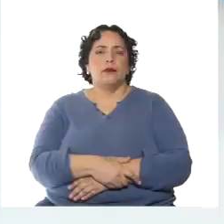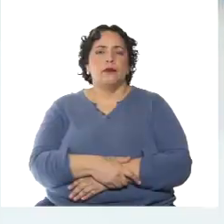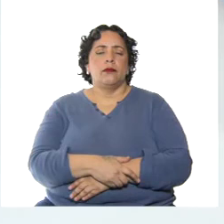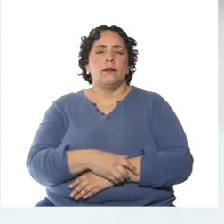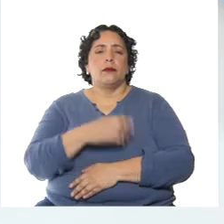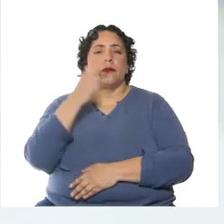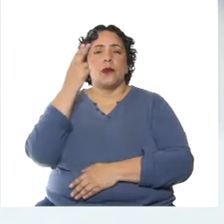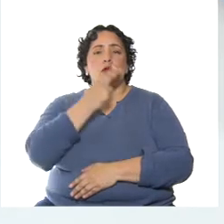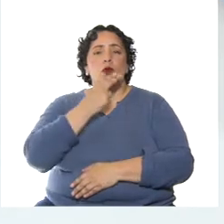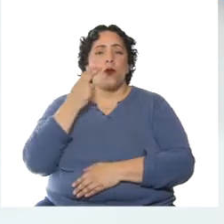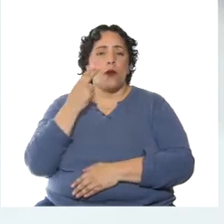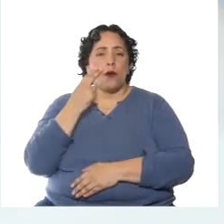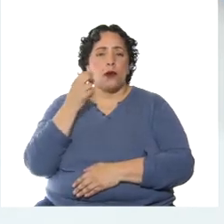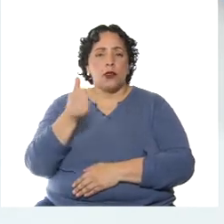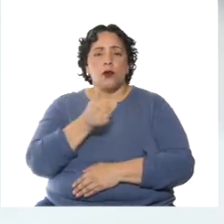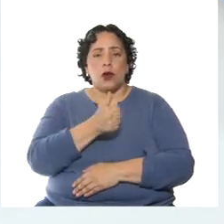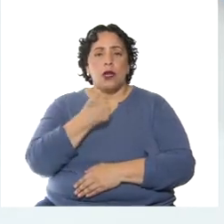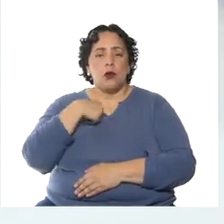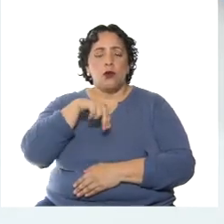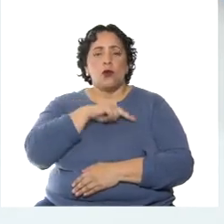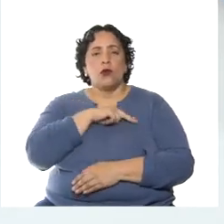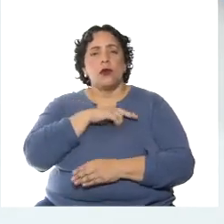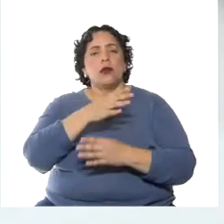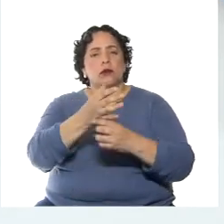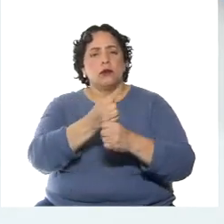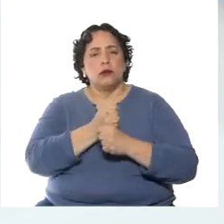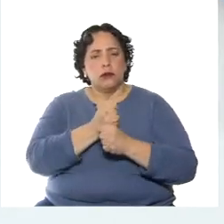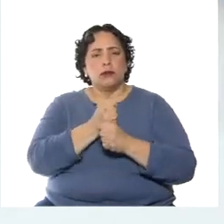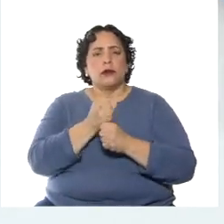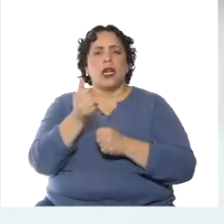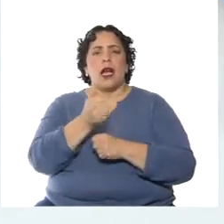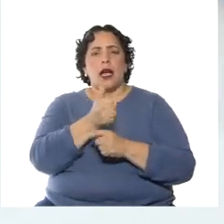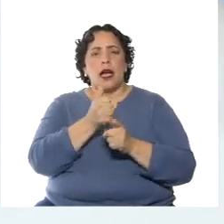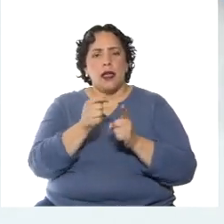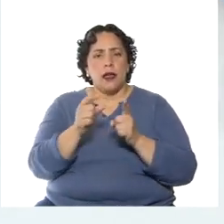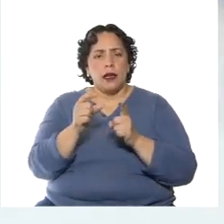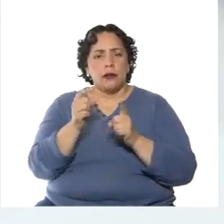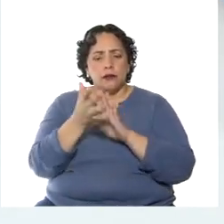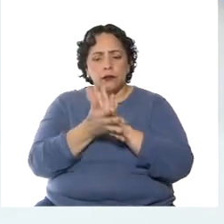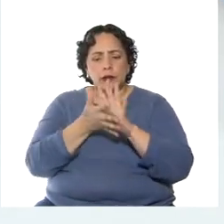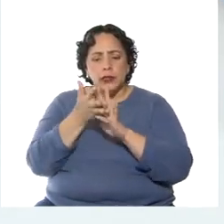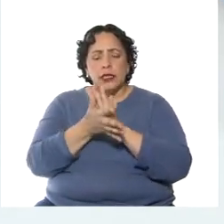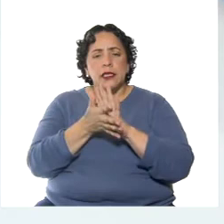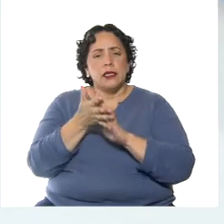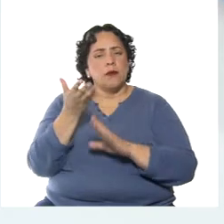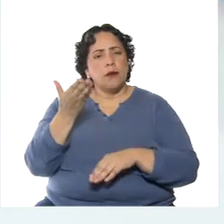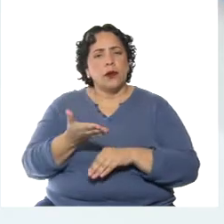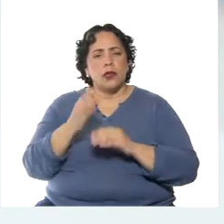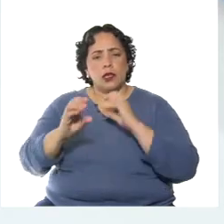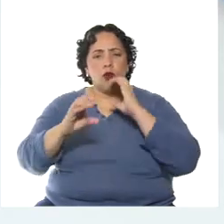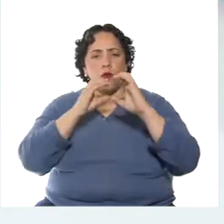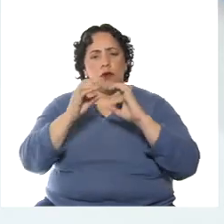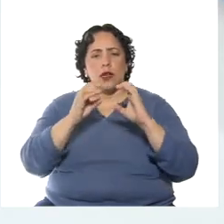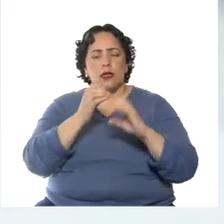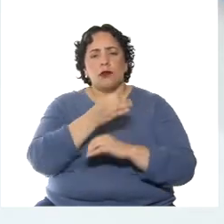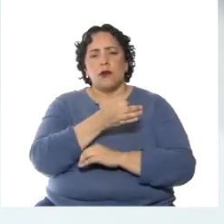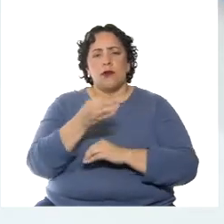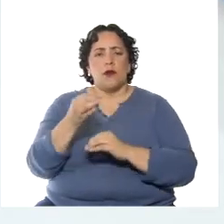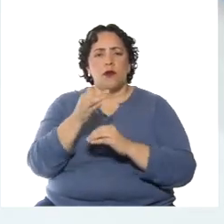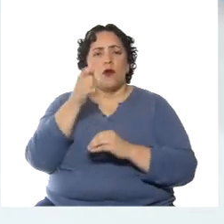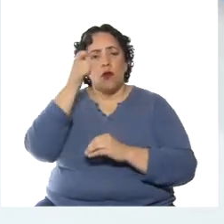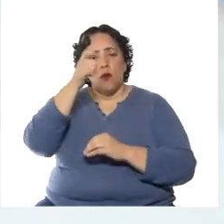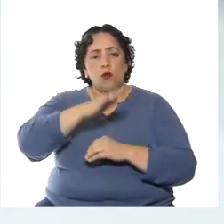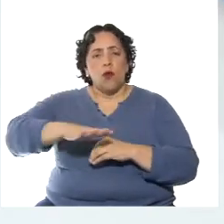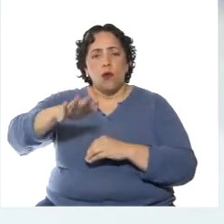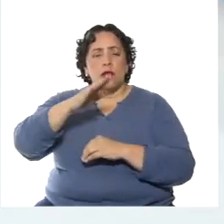El compromiso de cada uno de nosotros de empoderarnos de cada una de estas señas, pues la comunicación efectiva con la